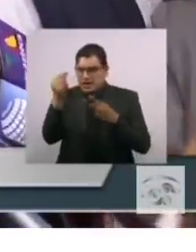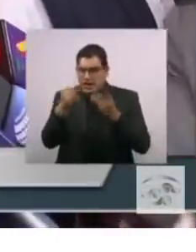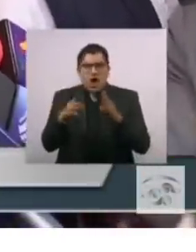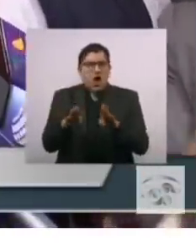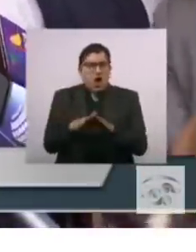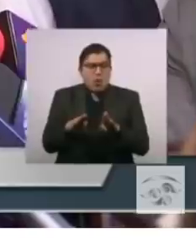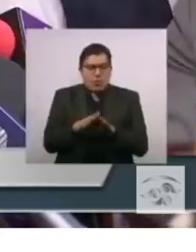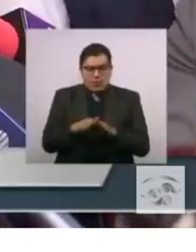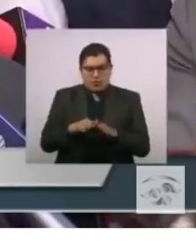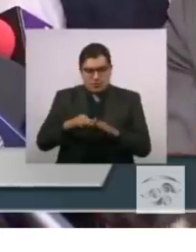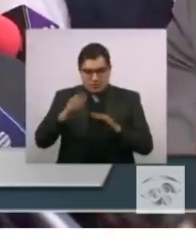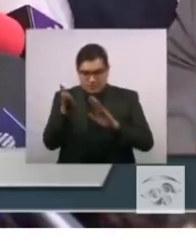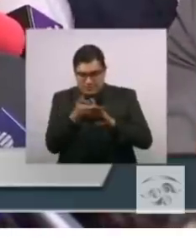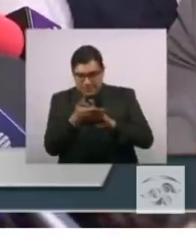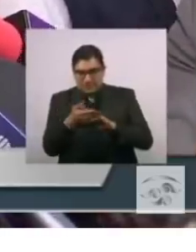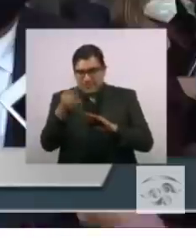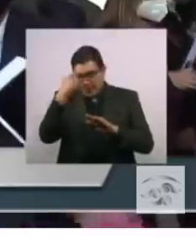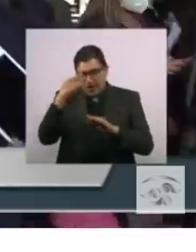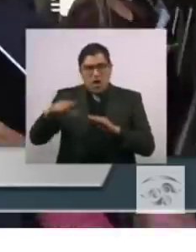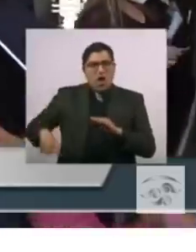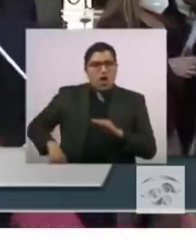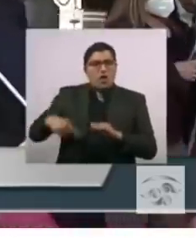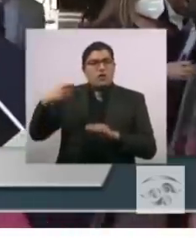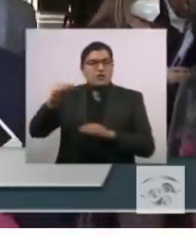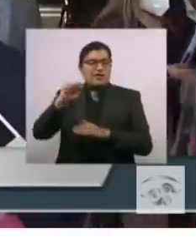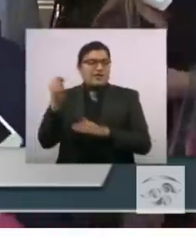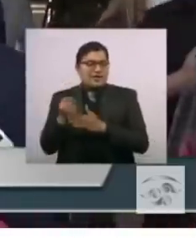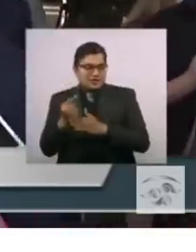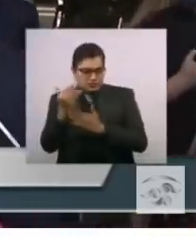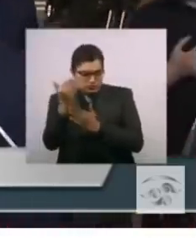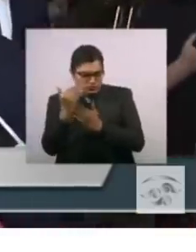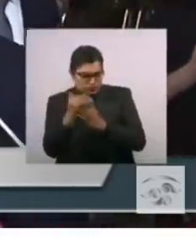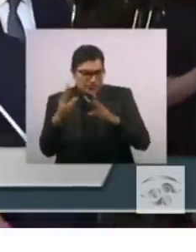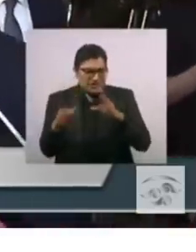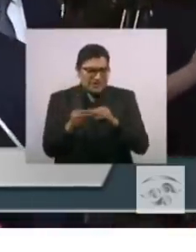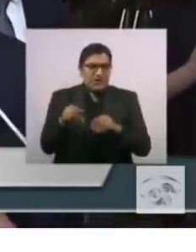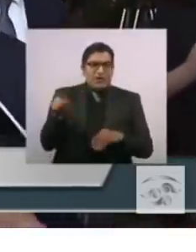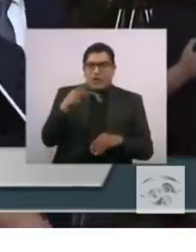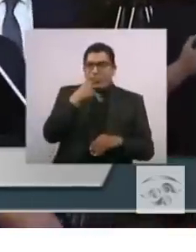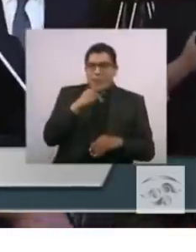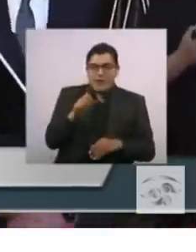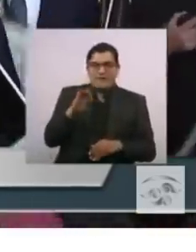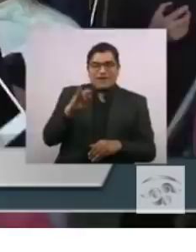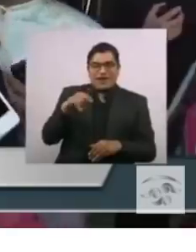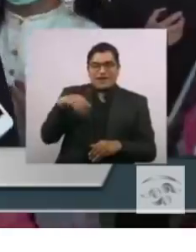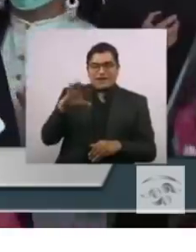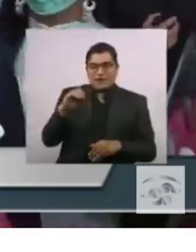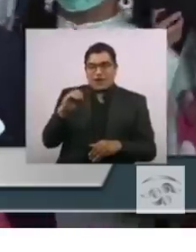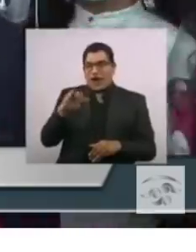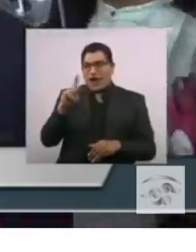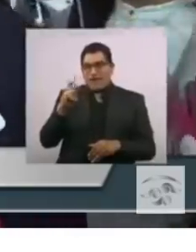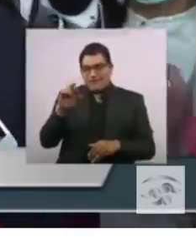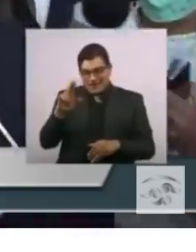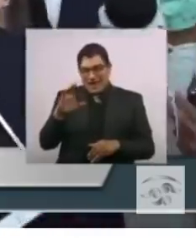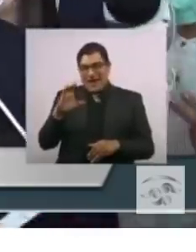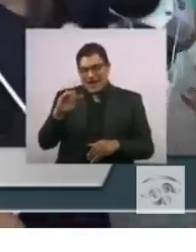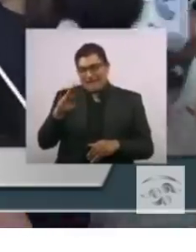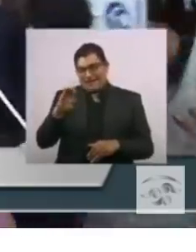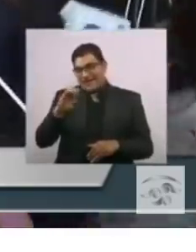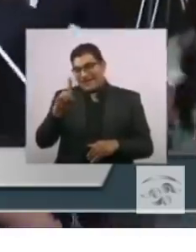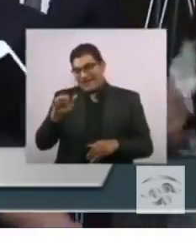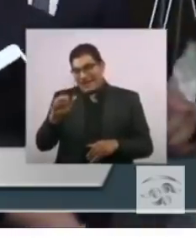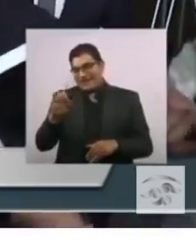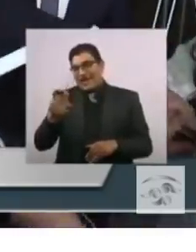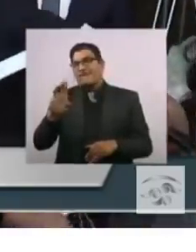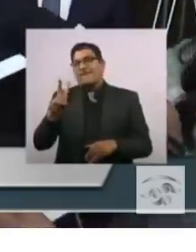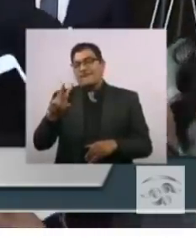guarda el expediente del gobernador del estado de Tamaulipas, Francisco Javier Cabeza de Vaca, quien fue notificado el